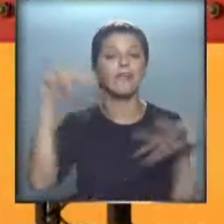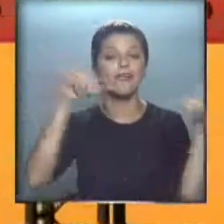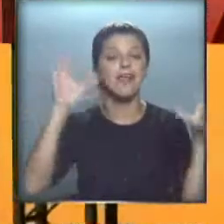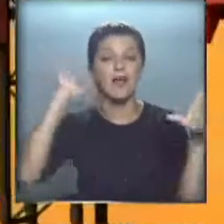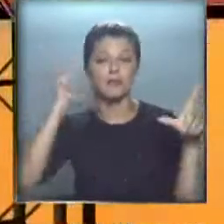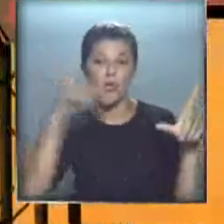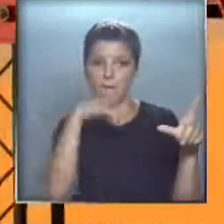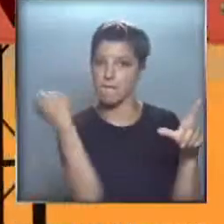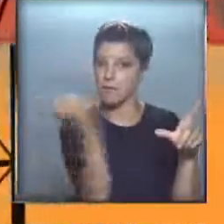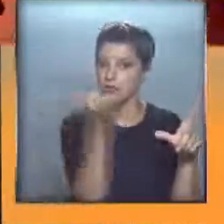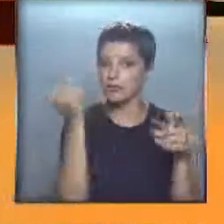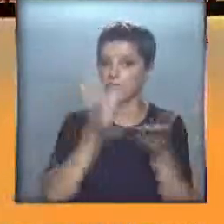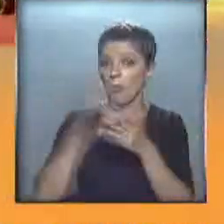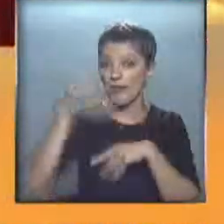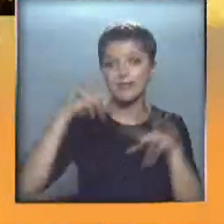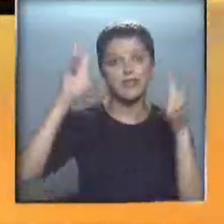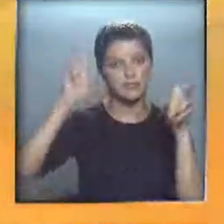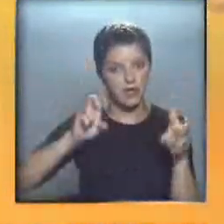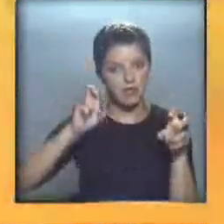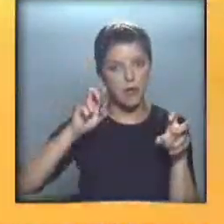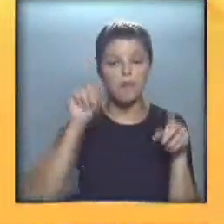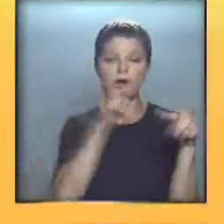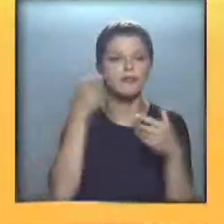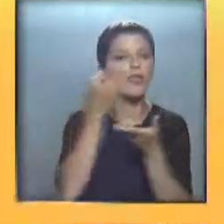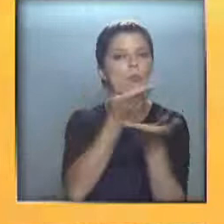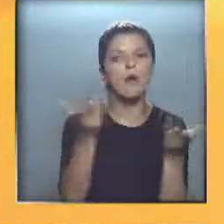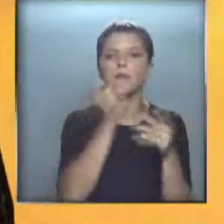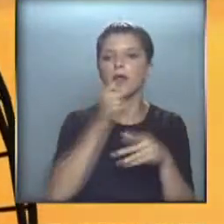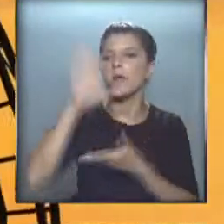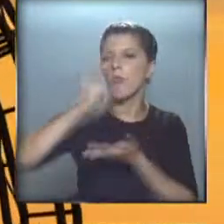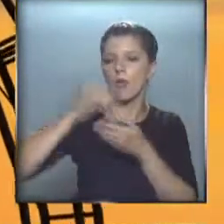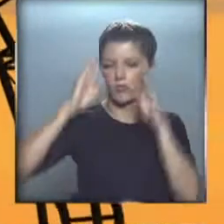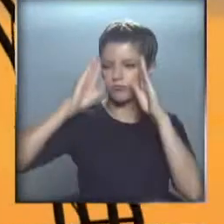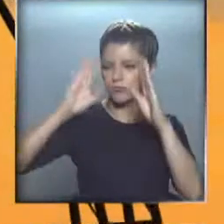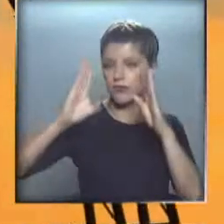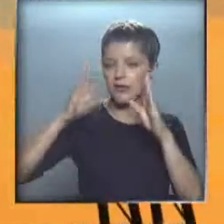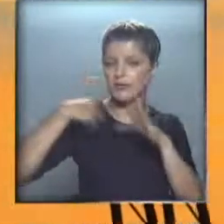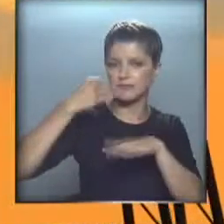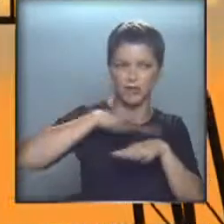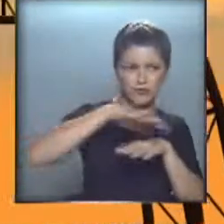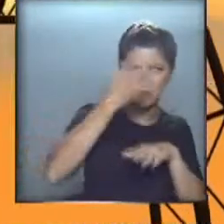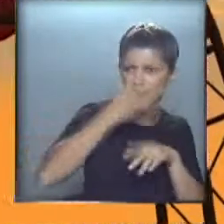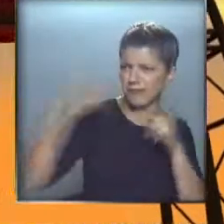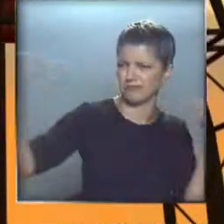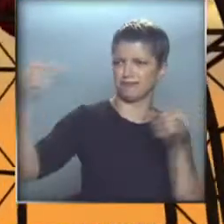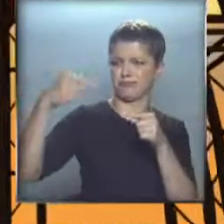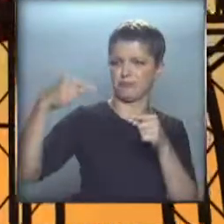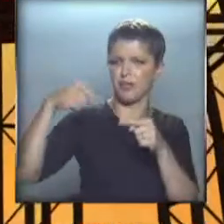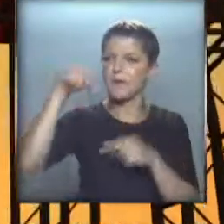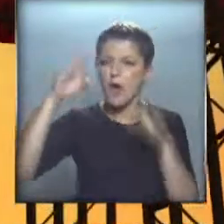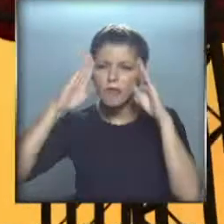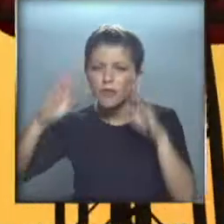importante en lo que a estereotipos se refiere, ya que muchas veces publicita modelos a seguir que distan mucho de la realidad con el solo fin de